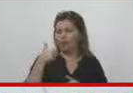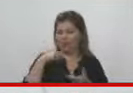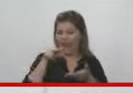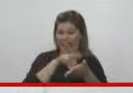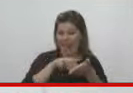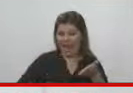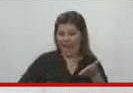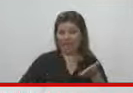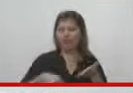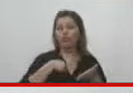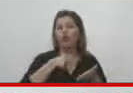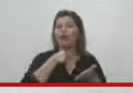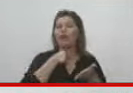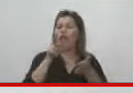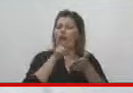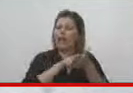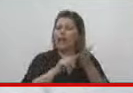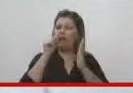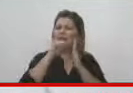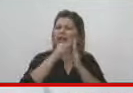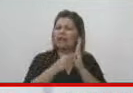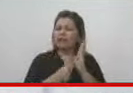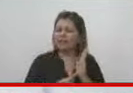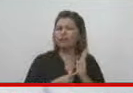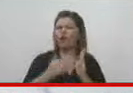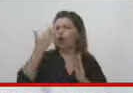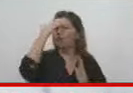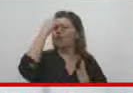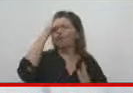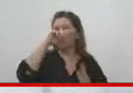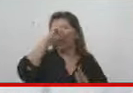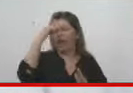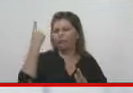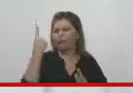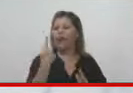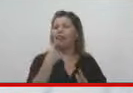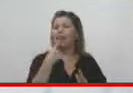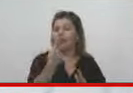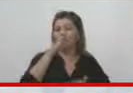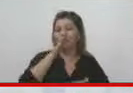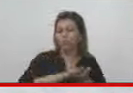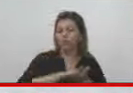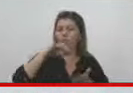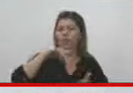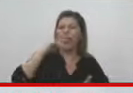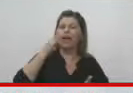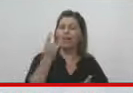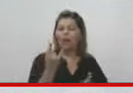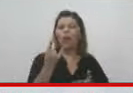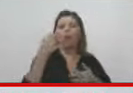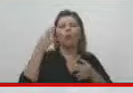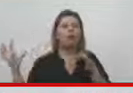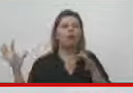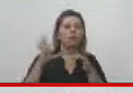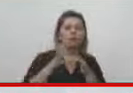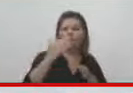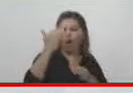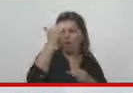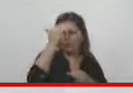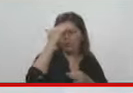voy a leer los requisitos sustanciales de la Constitución Nacional para considerar a un DNU constitucional,